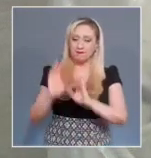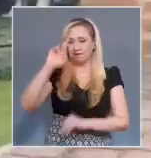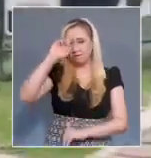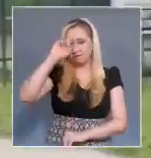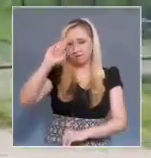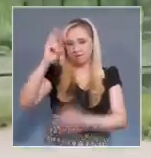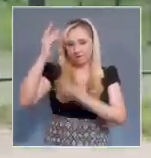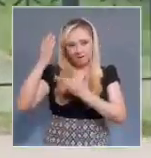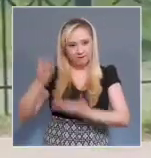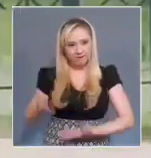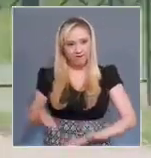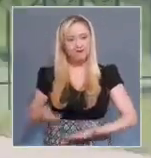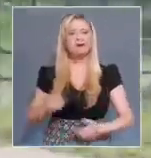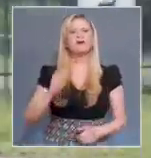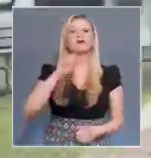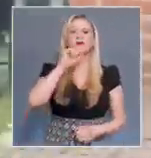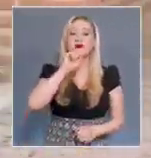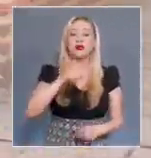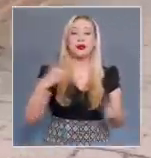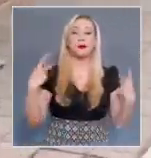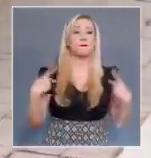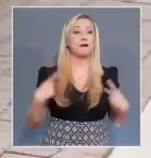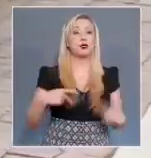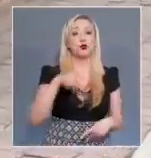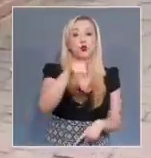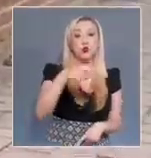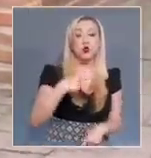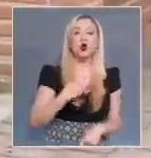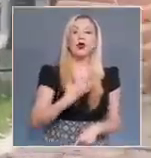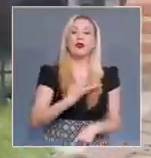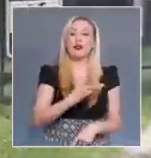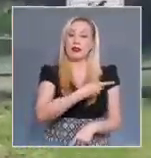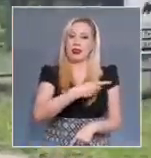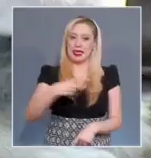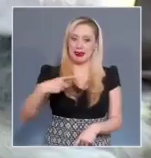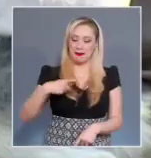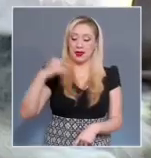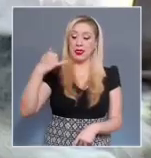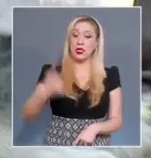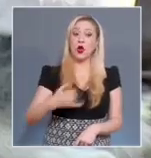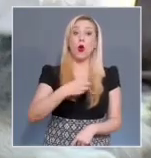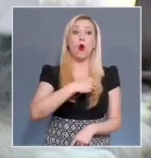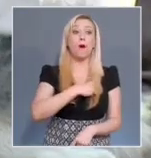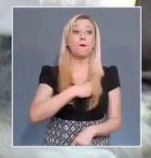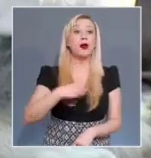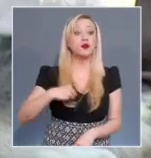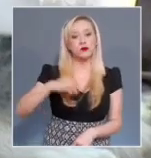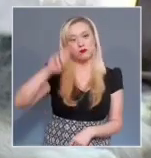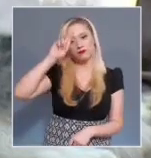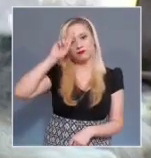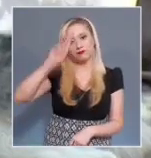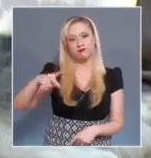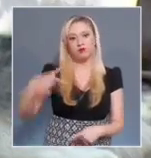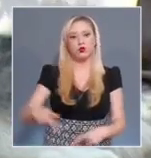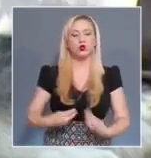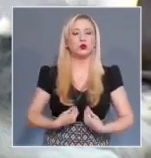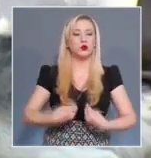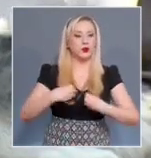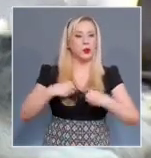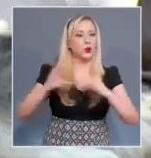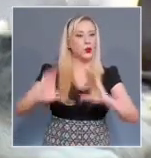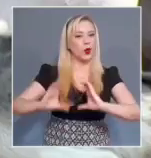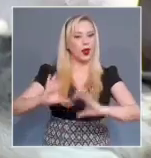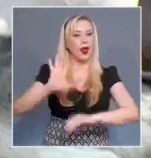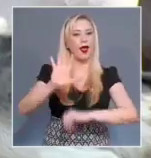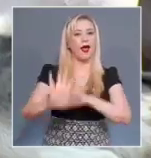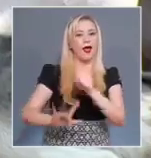Además, toda persona tiene el deber ético y obligación jurídica de respetar la vida y la integridad de los animales. En consecuencia,